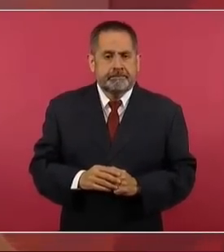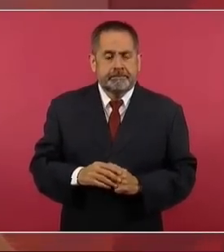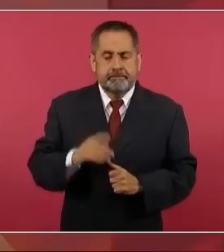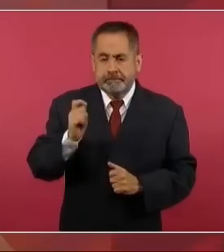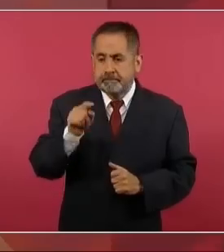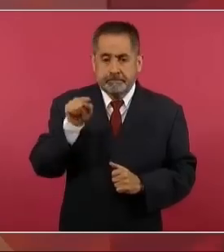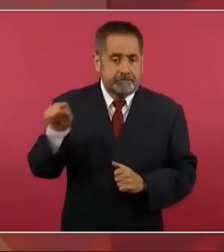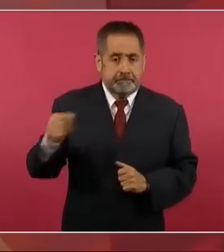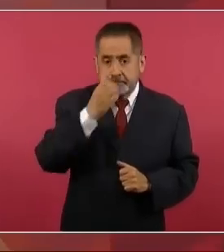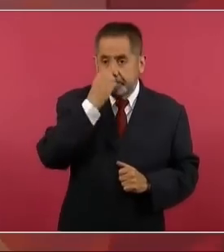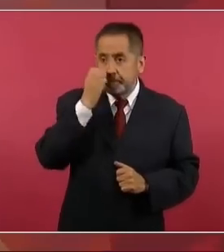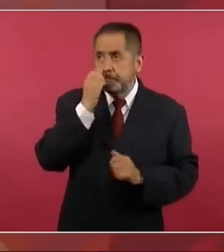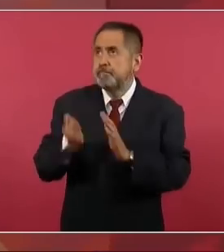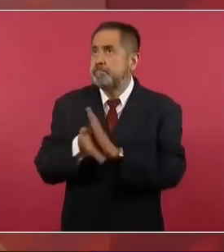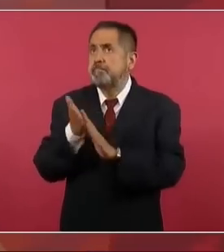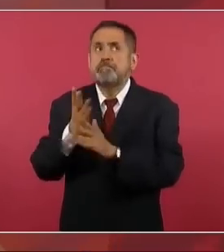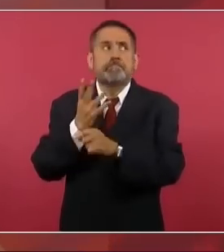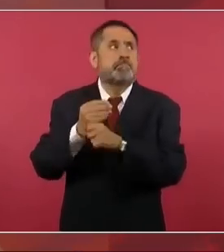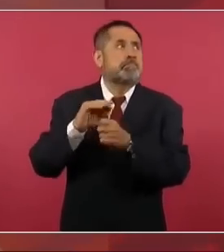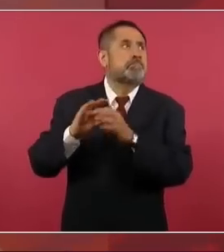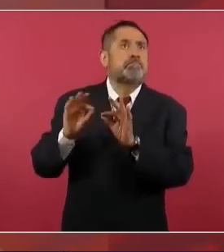estén las escuelas en buen estado.